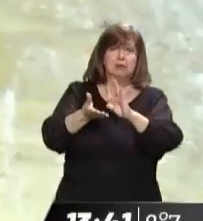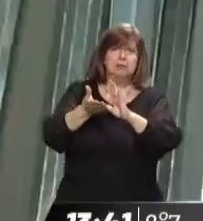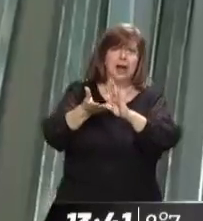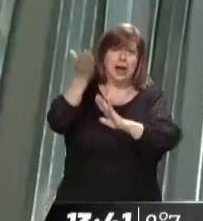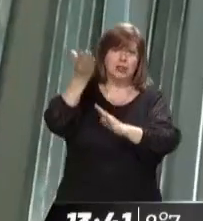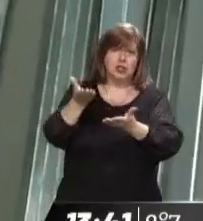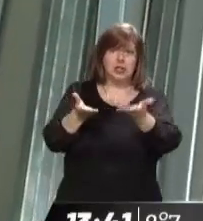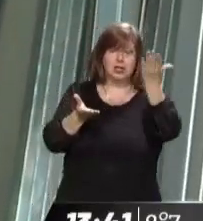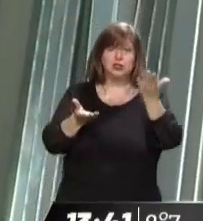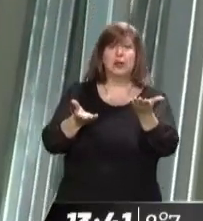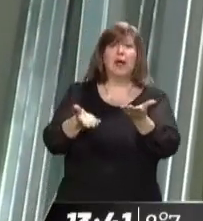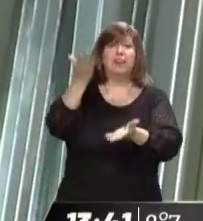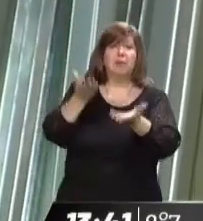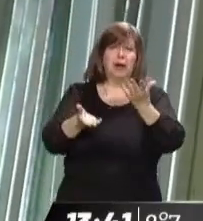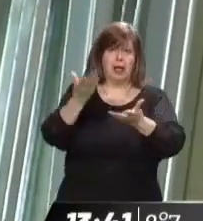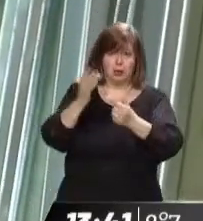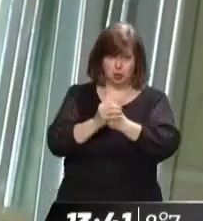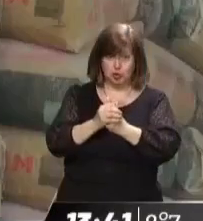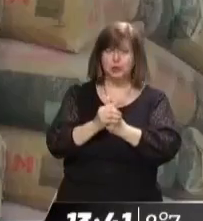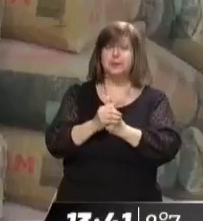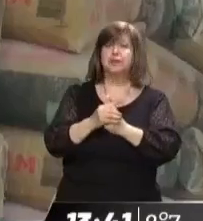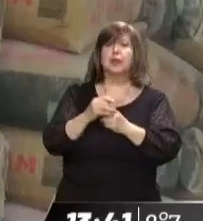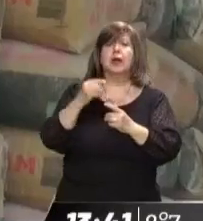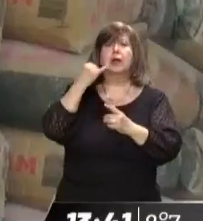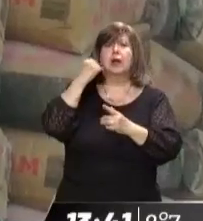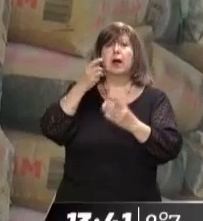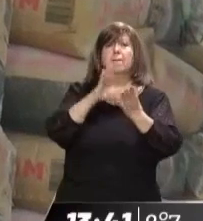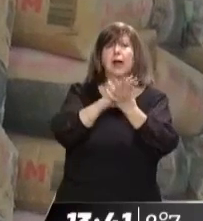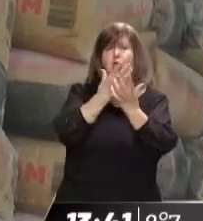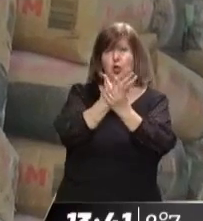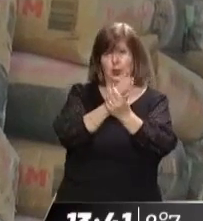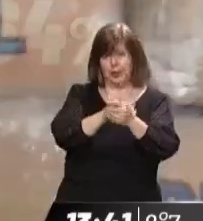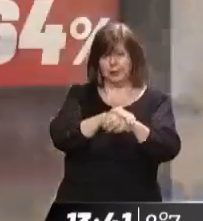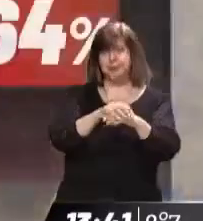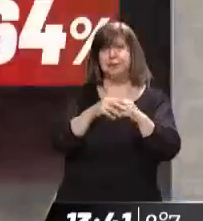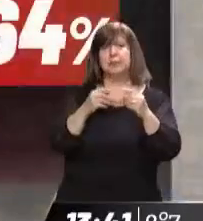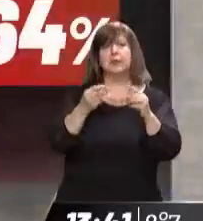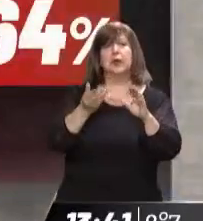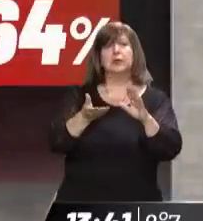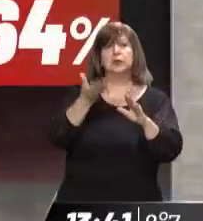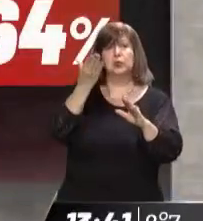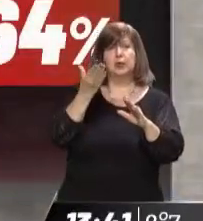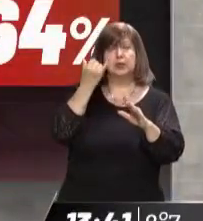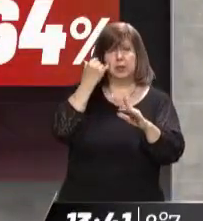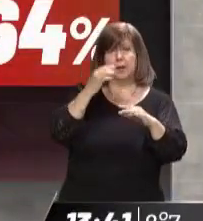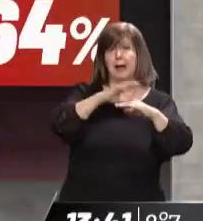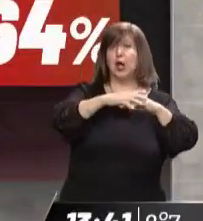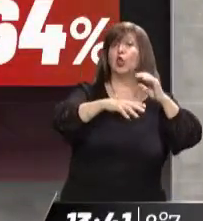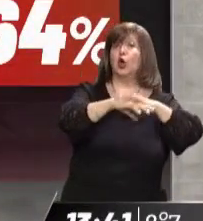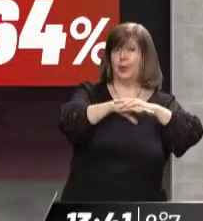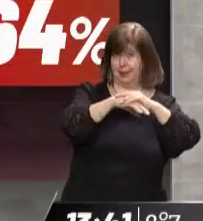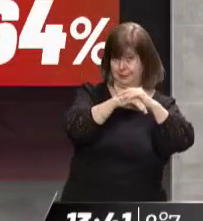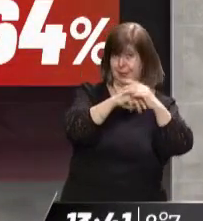desglosar la información en mano de obra y materiales. Fíjense ustedes, la suba en el último mes en mano de